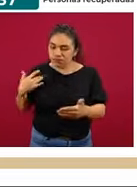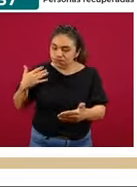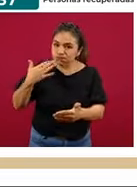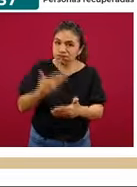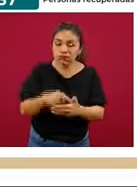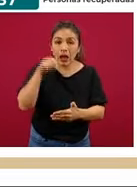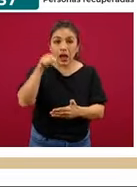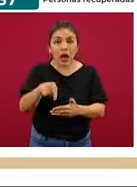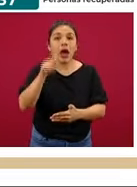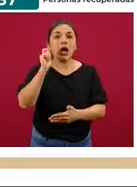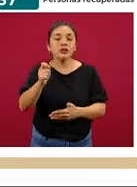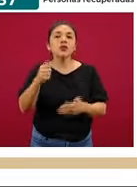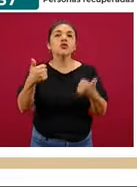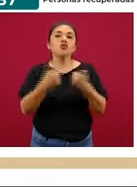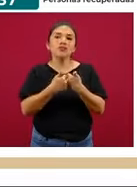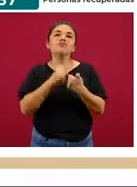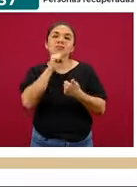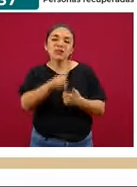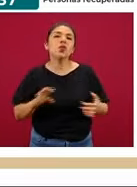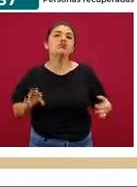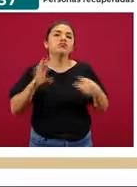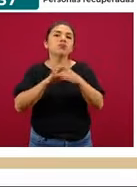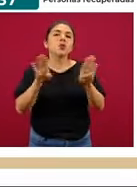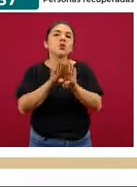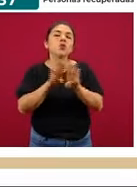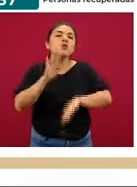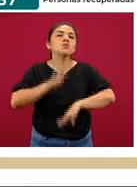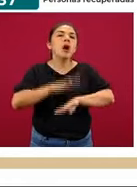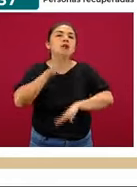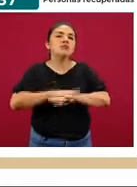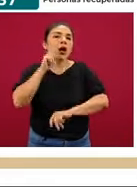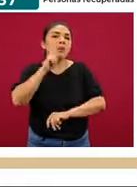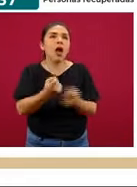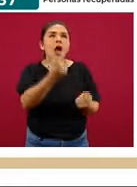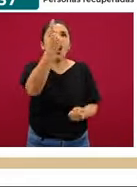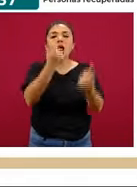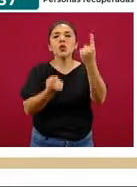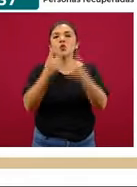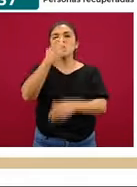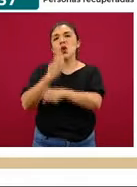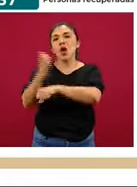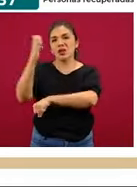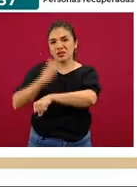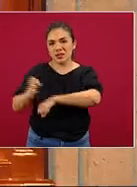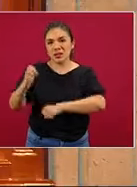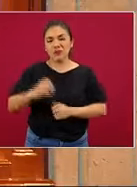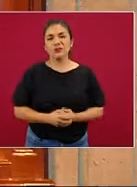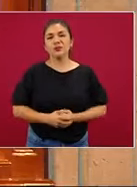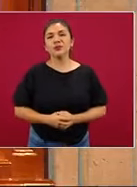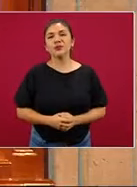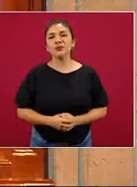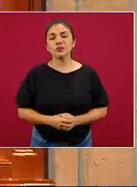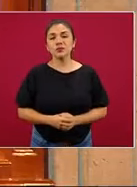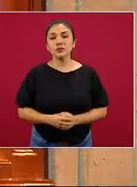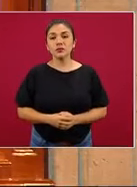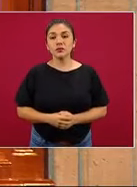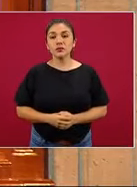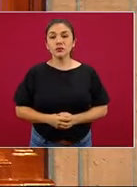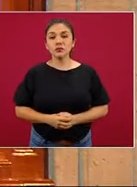esto lógicamente entra también en congruencia con los incrementos que hemos visto en algunas entidades. Veamos la siguiente